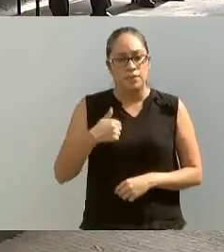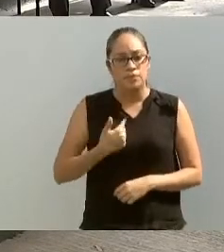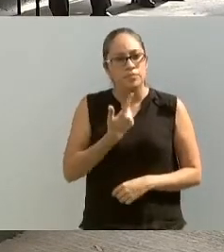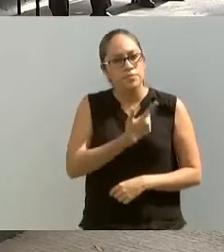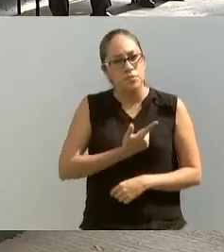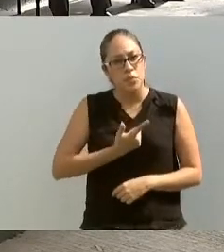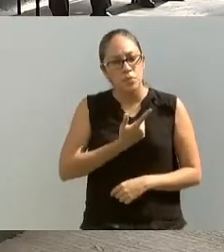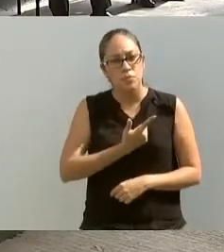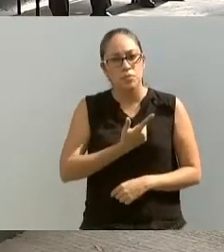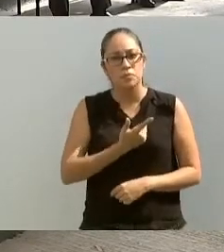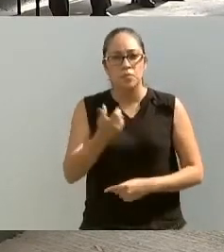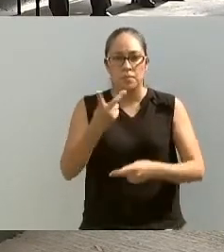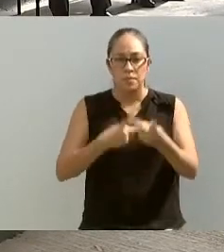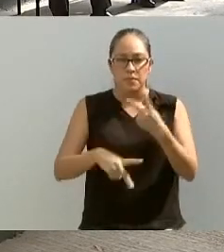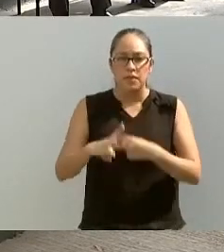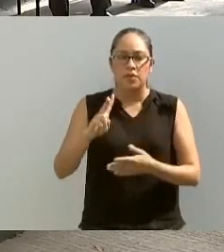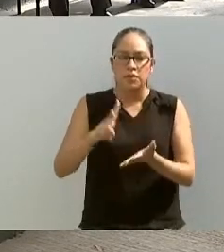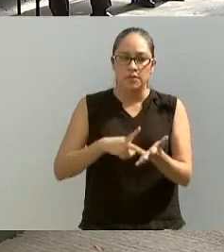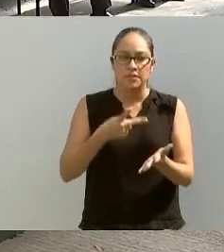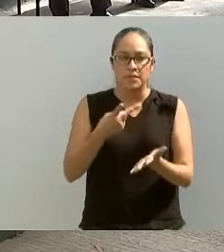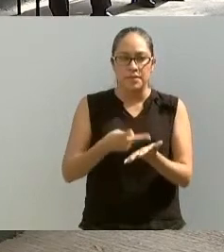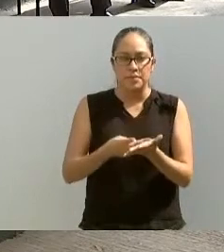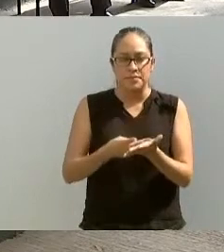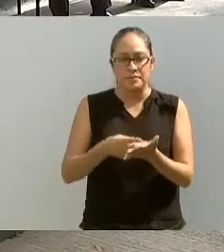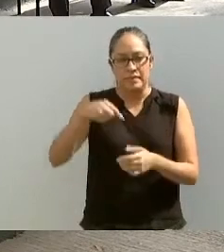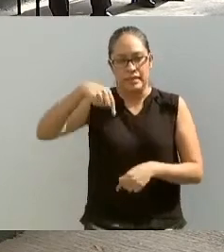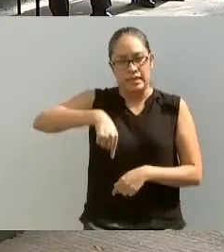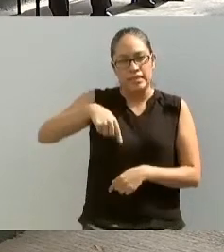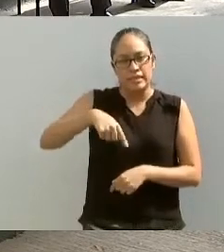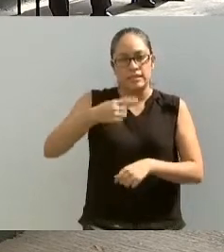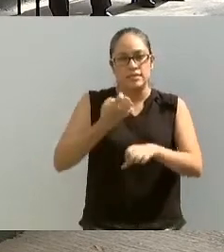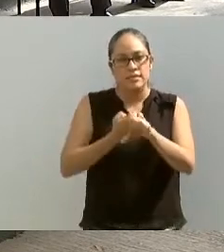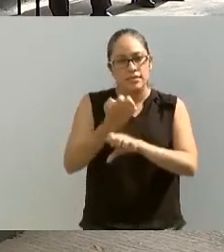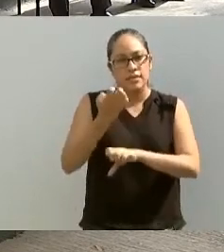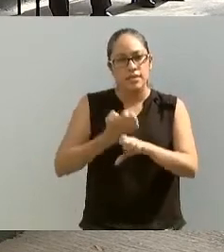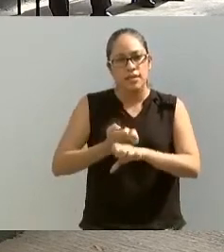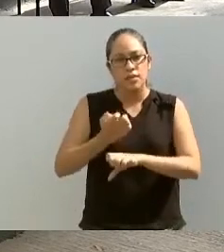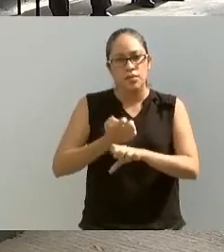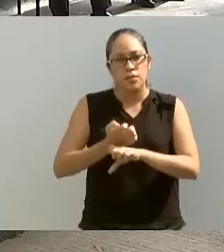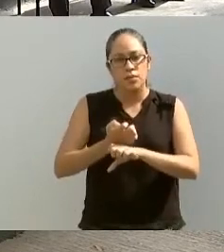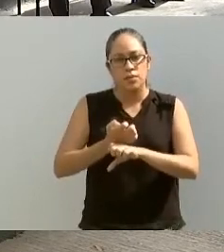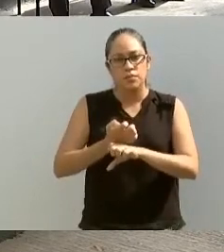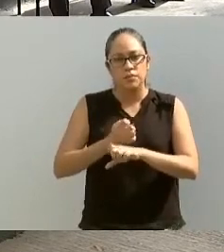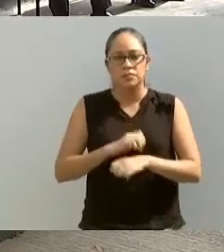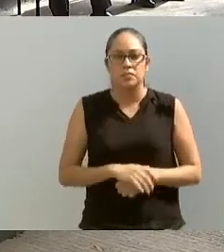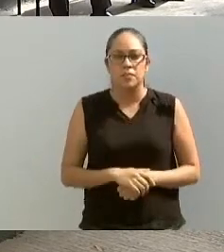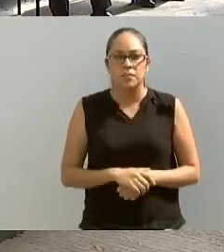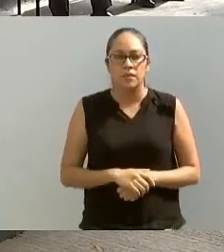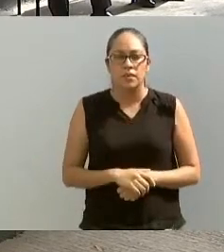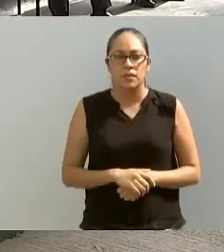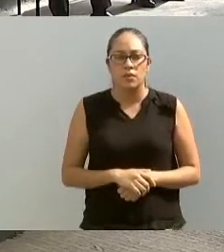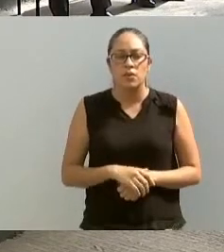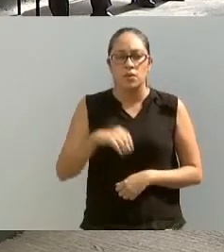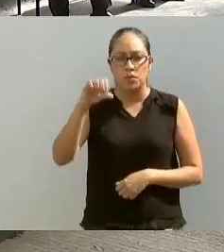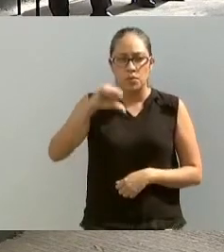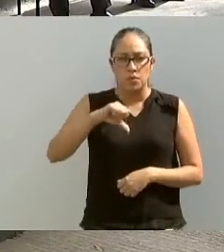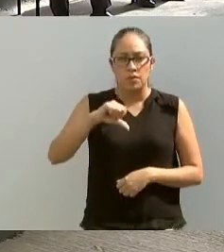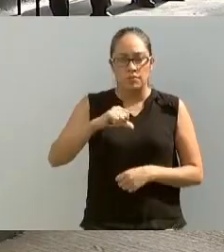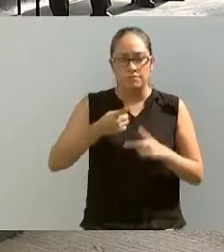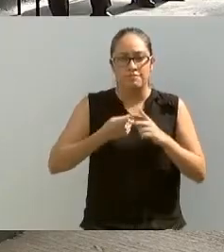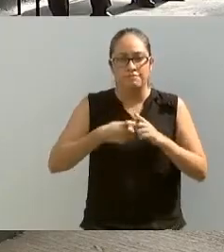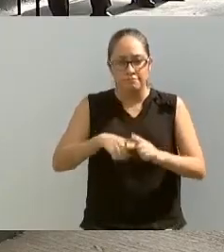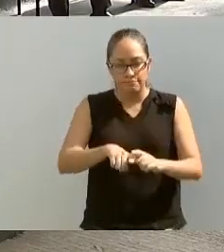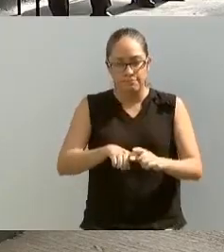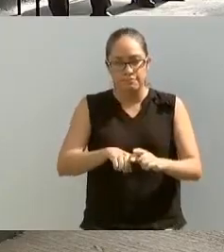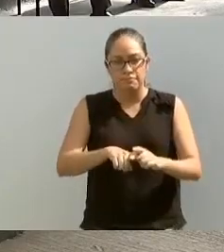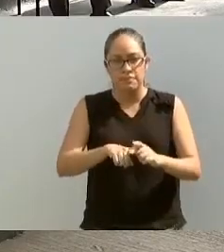estar de nuevo en este estado. Hoy iniciamos en